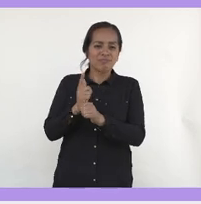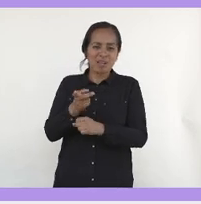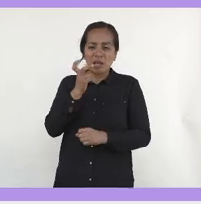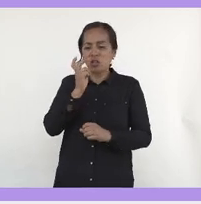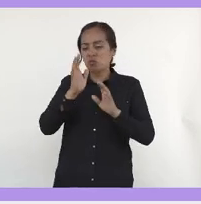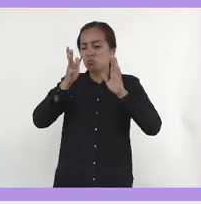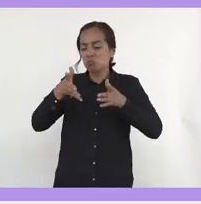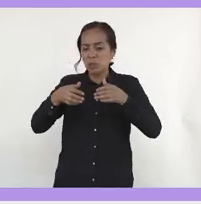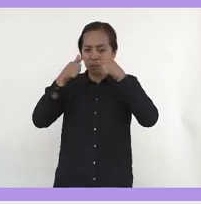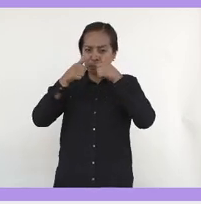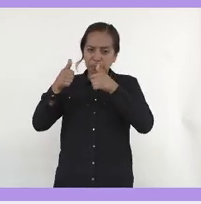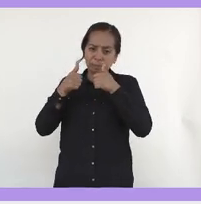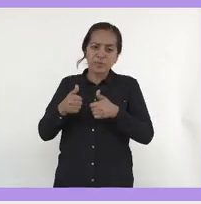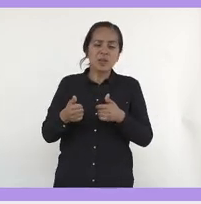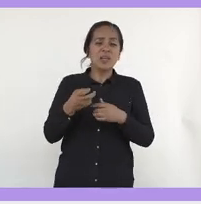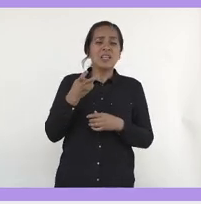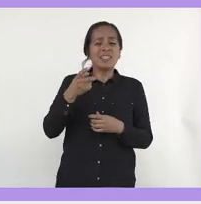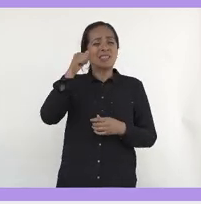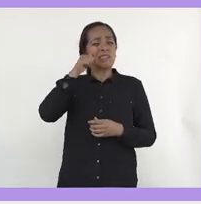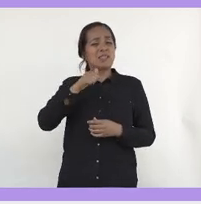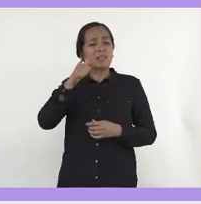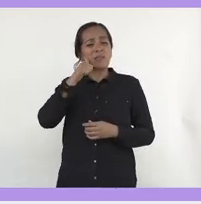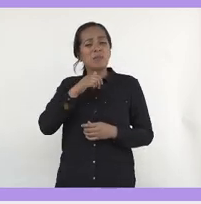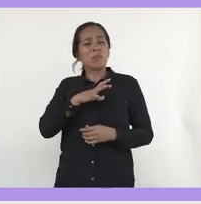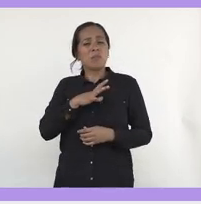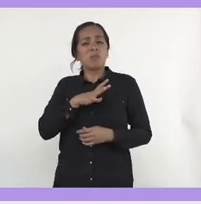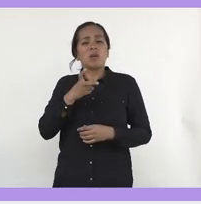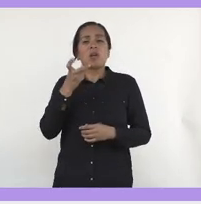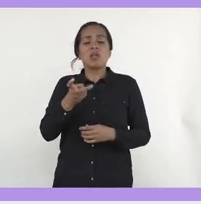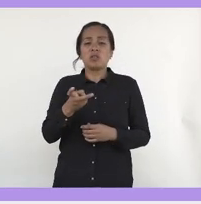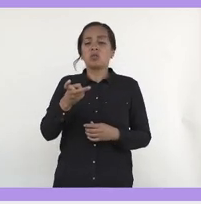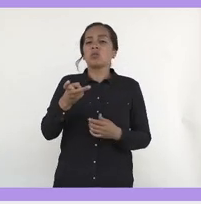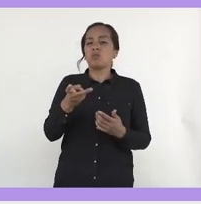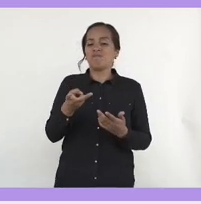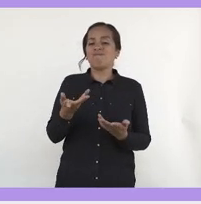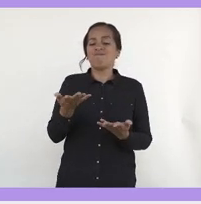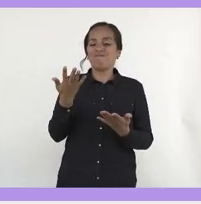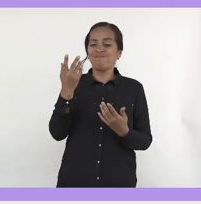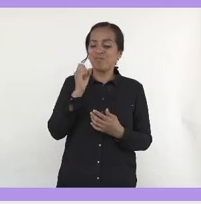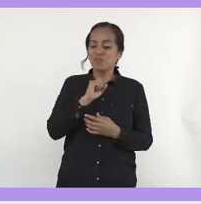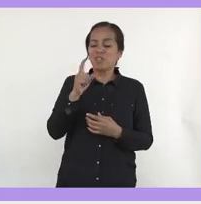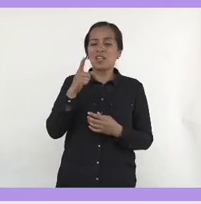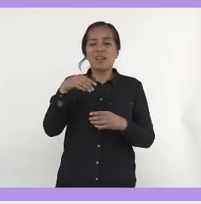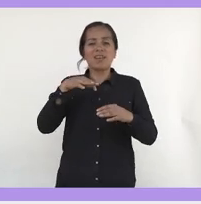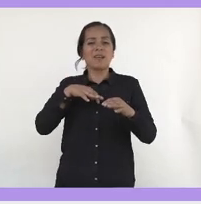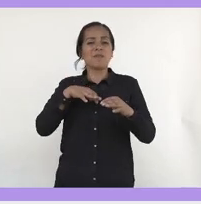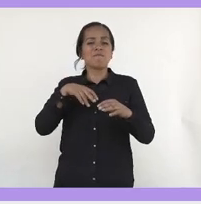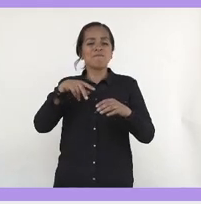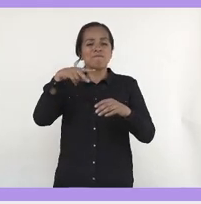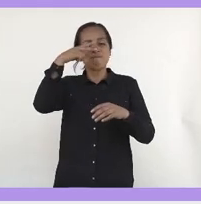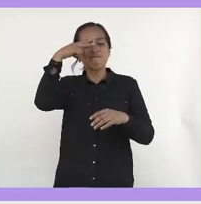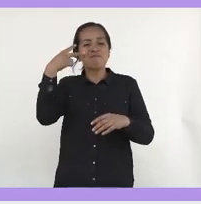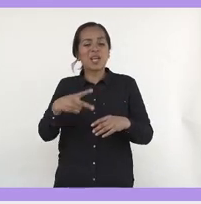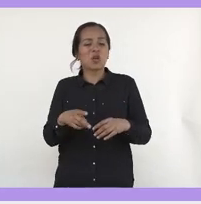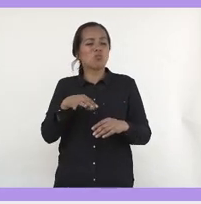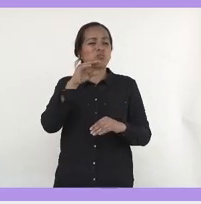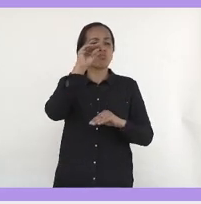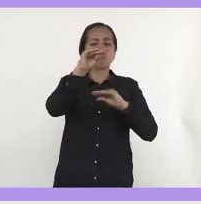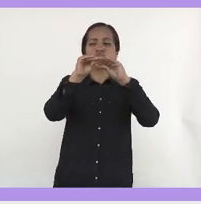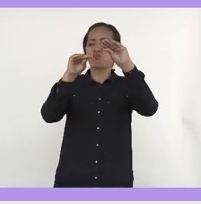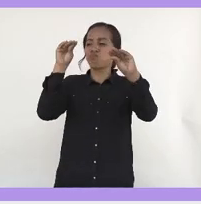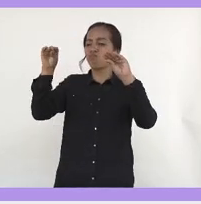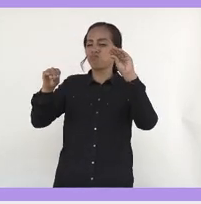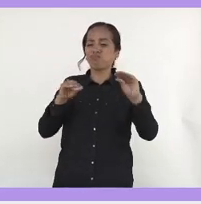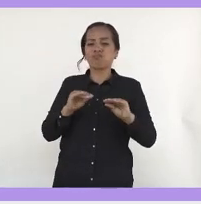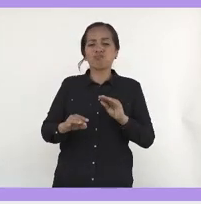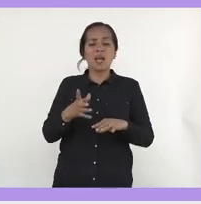está trabajando y al final creo que siempre ha habido este talento en México desafortunadamente está muy regado no y tenemos que buscarlo